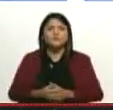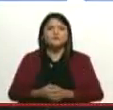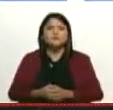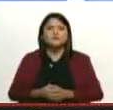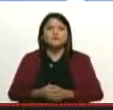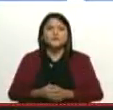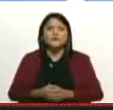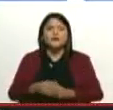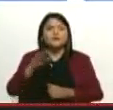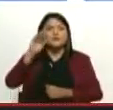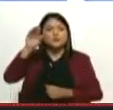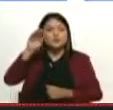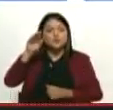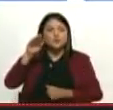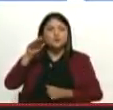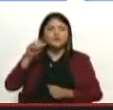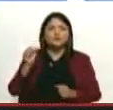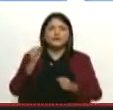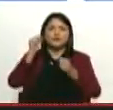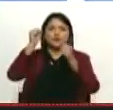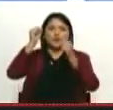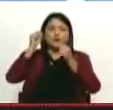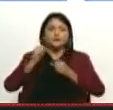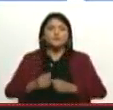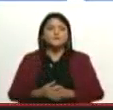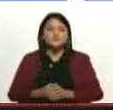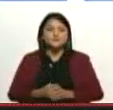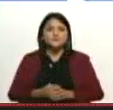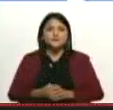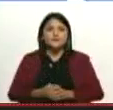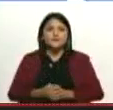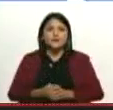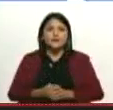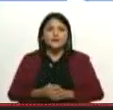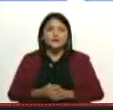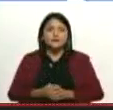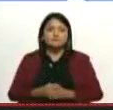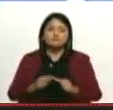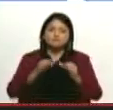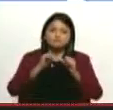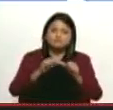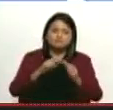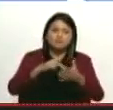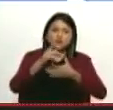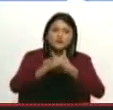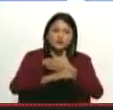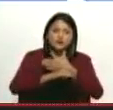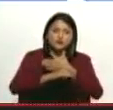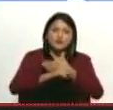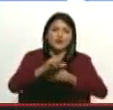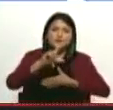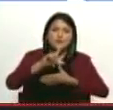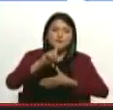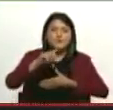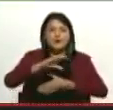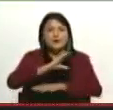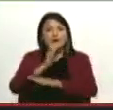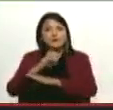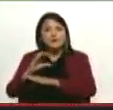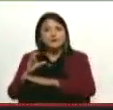venir de victorias y de consolidación del proyecto latinoamericano y caribeño